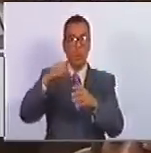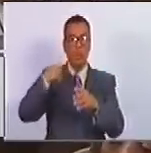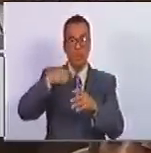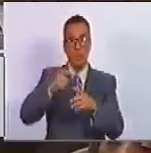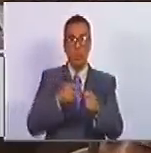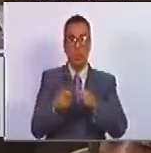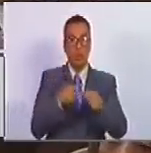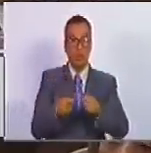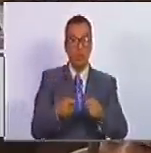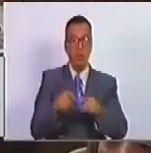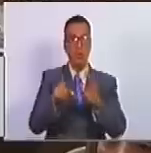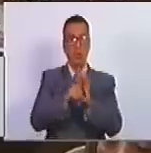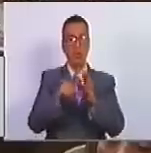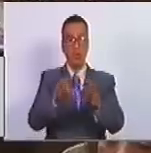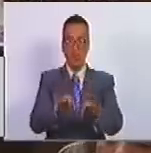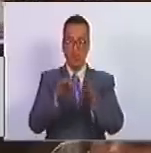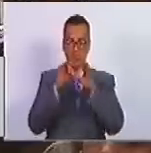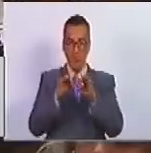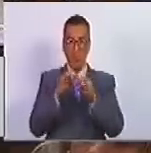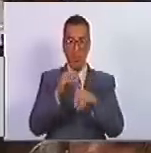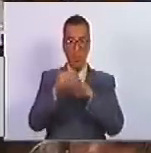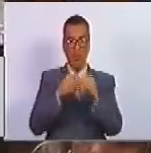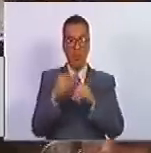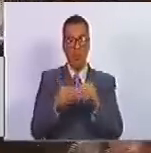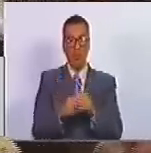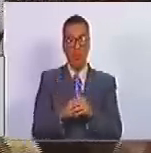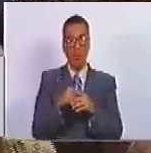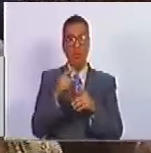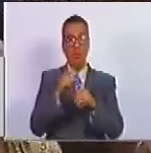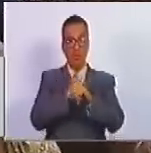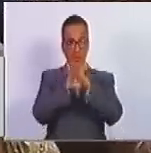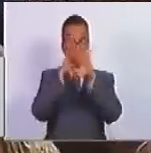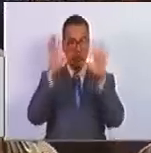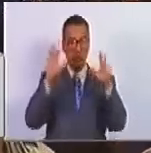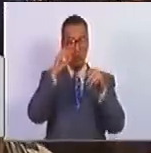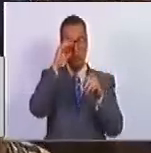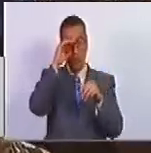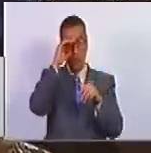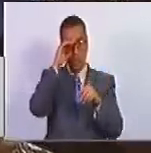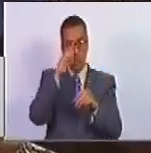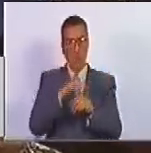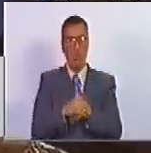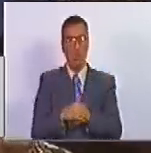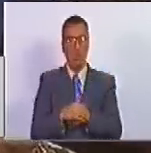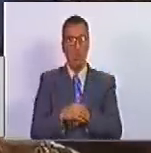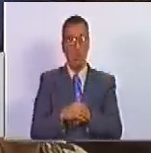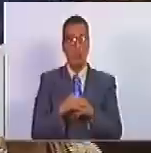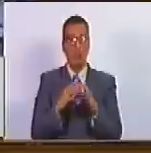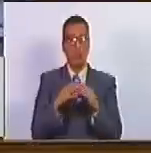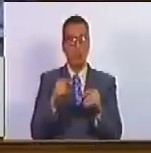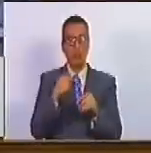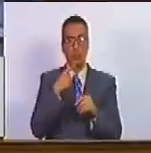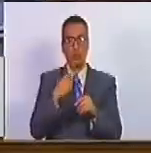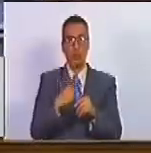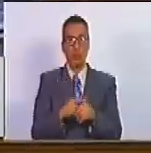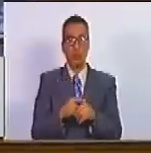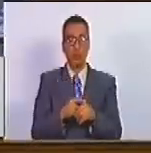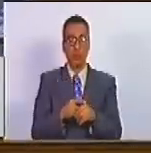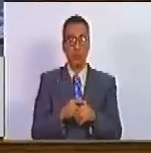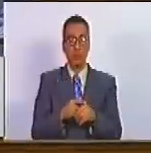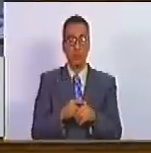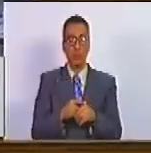trate, de conformidad con la ley especial que regula la materia. Está bastante claro, presidente. Es todo. Por